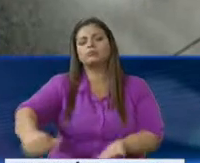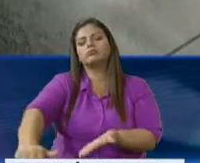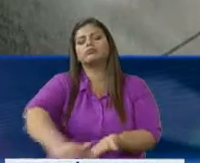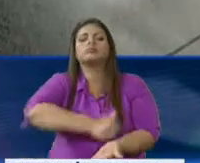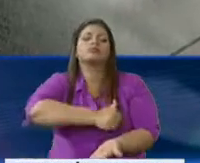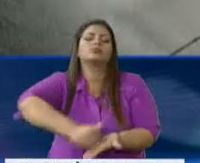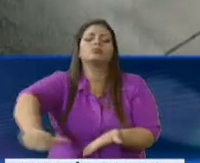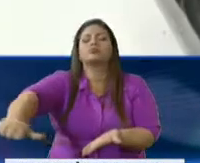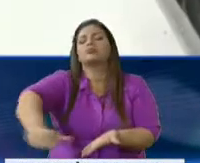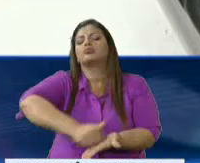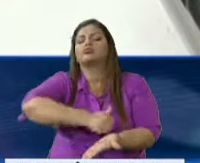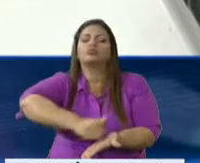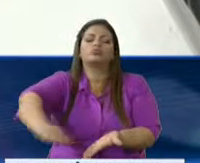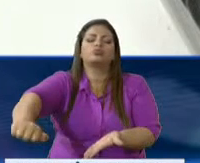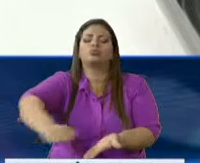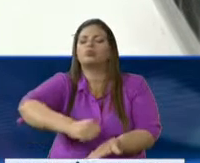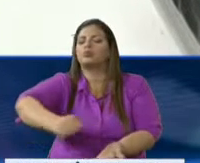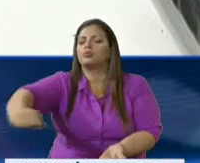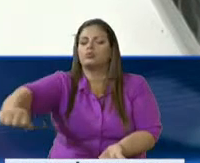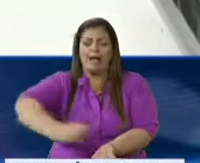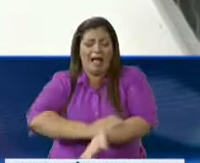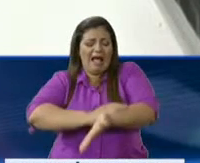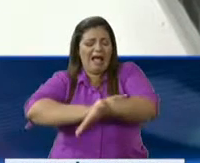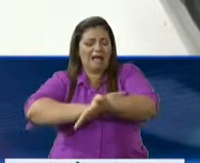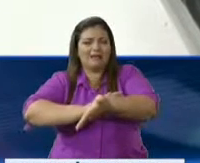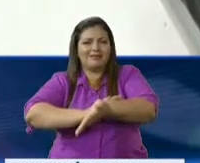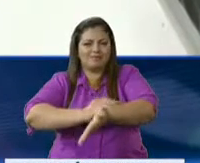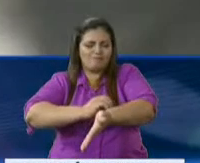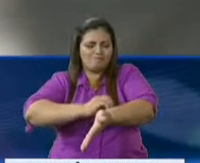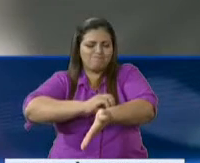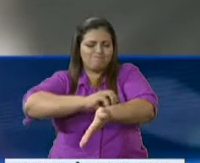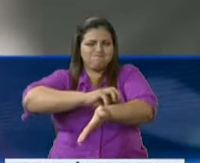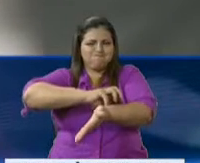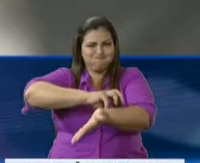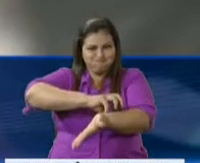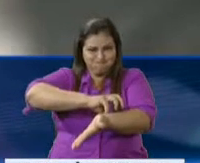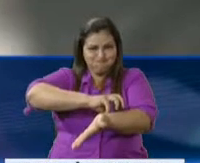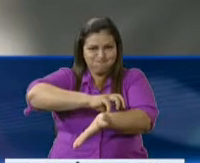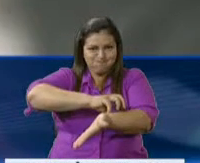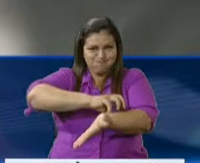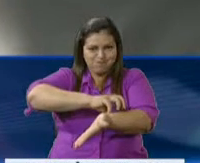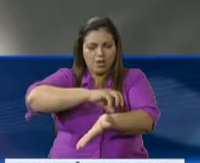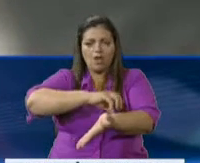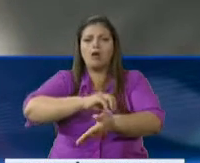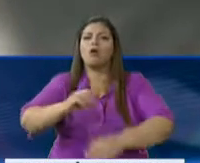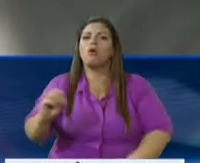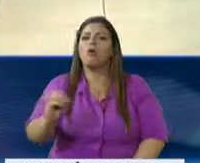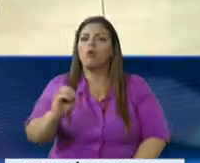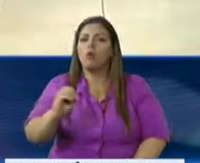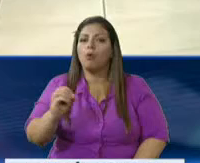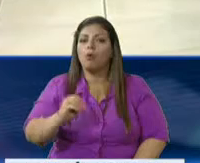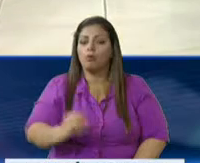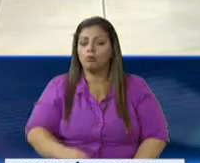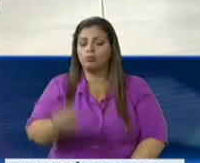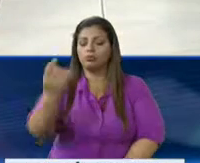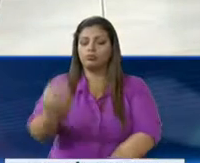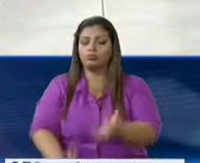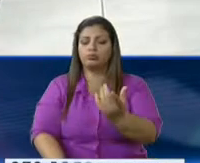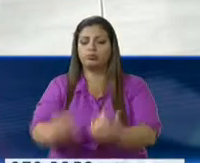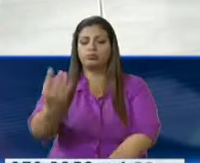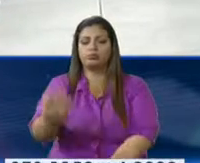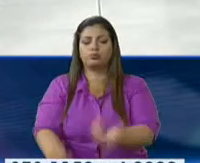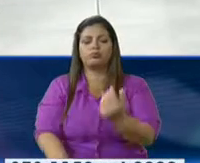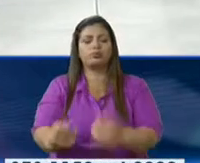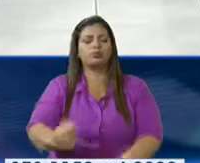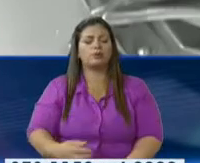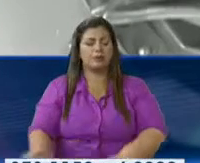por una explosión, que es el fuego. Alta temperatura. Ya. Pero que produzca ampolla. Que va a producir el daño de la piel. Ya. La piel tiene